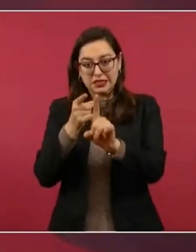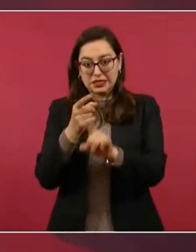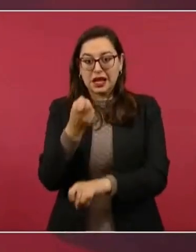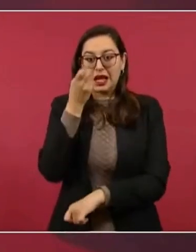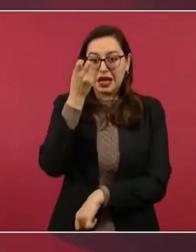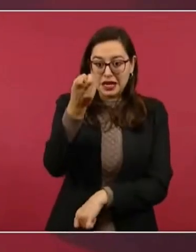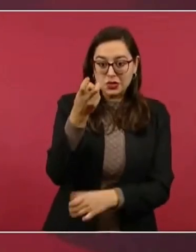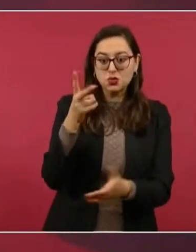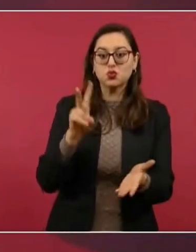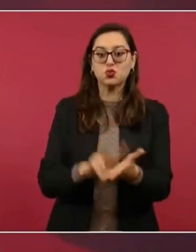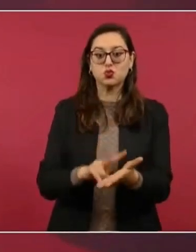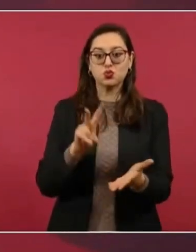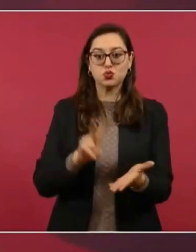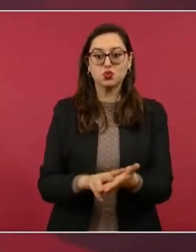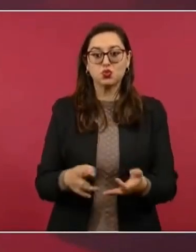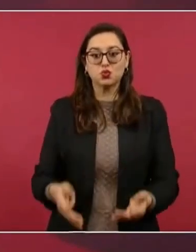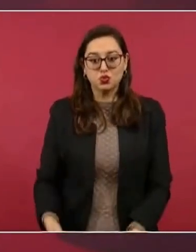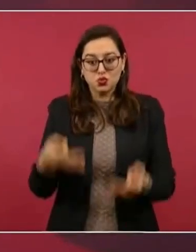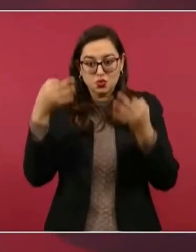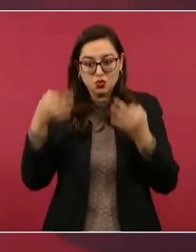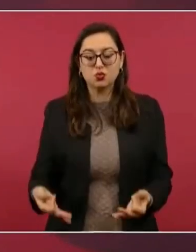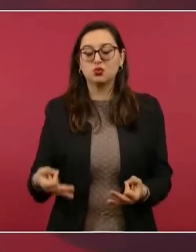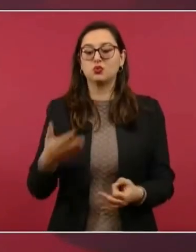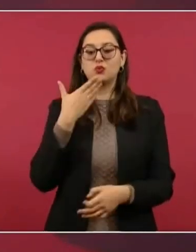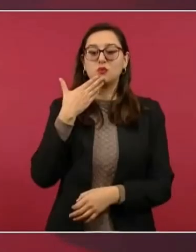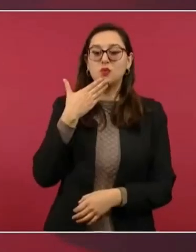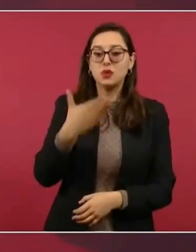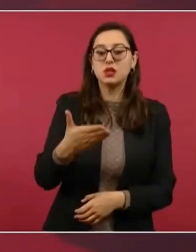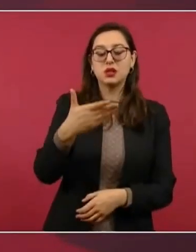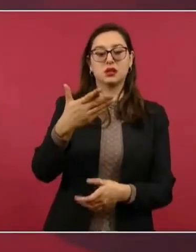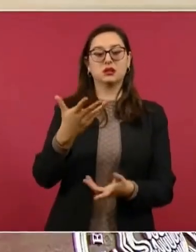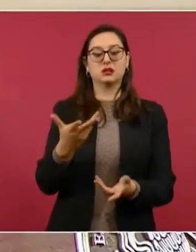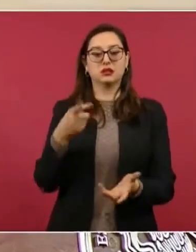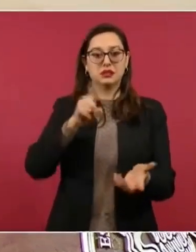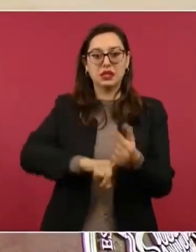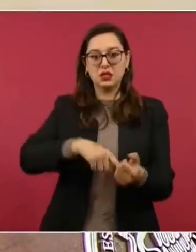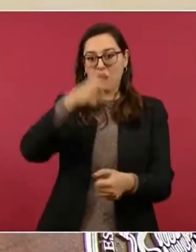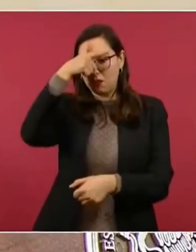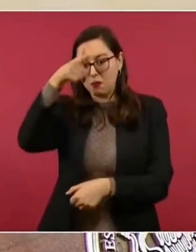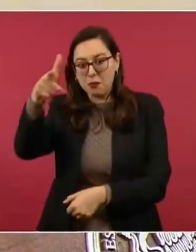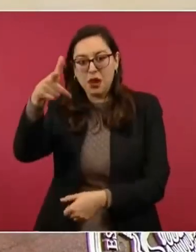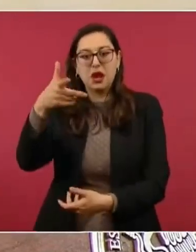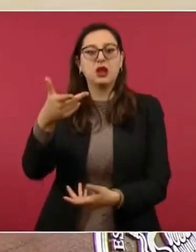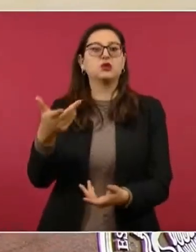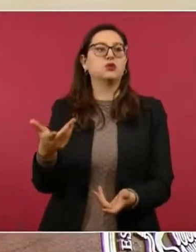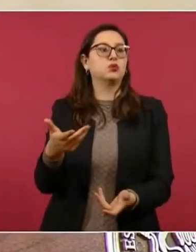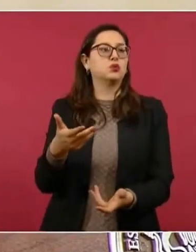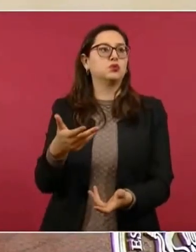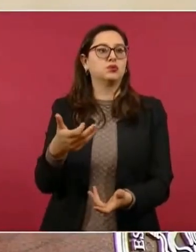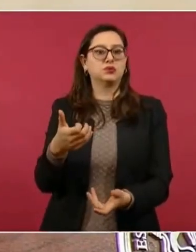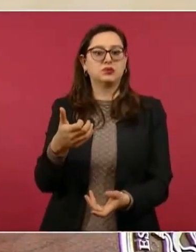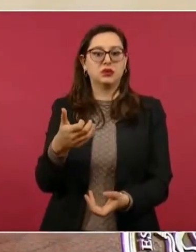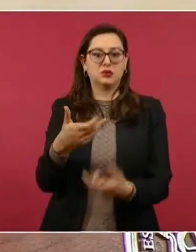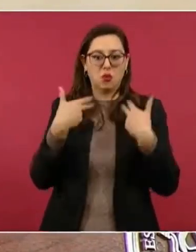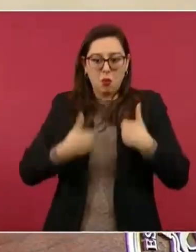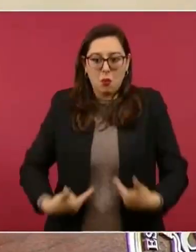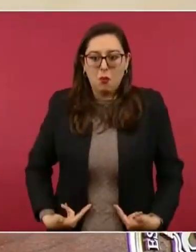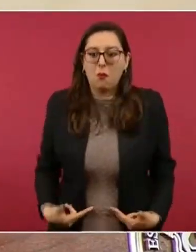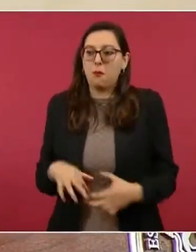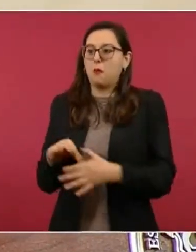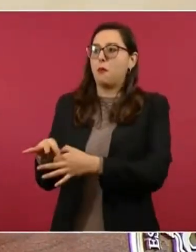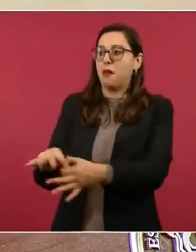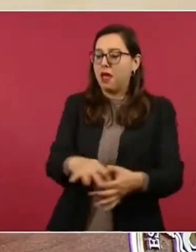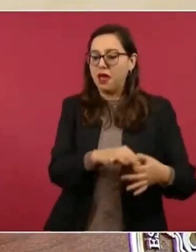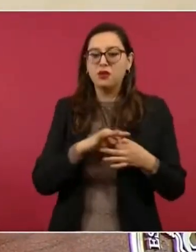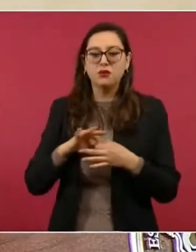que por su espiritualidad, por su humanismo, que la gente sea